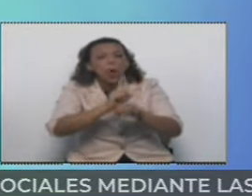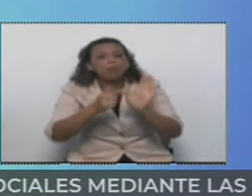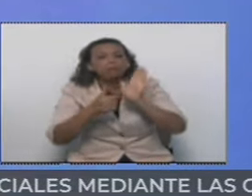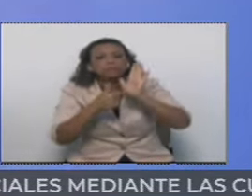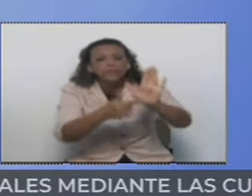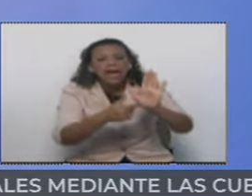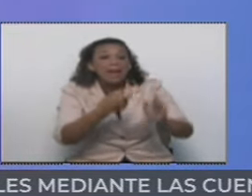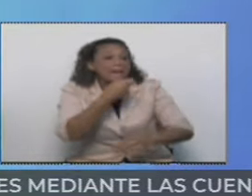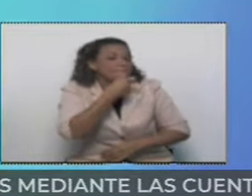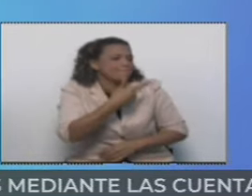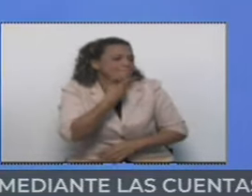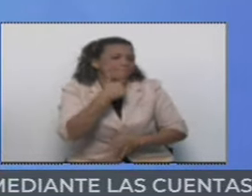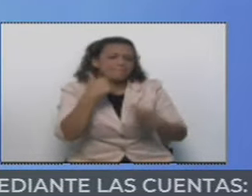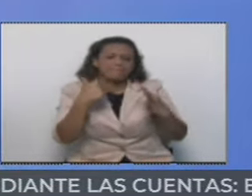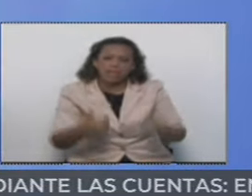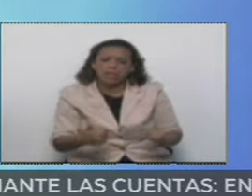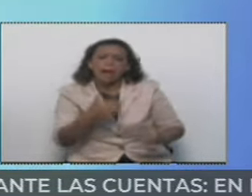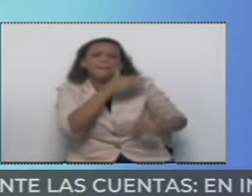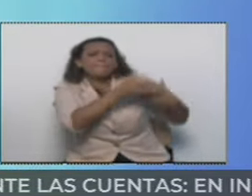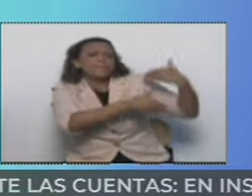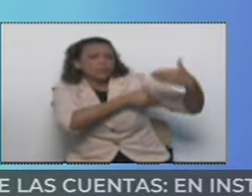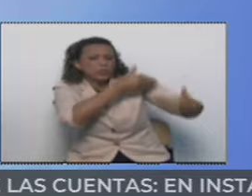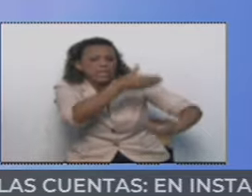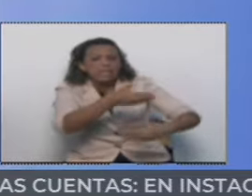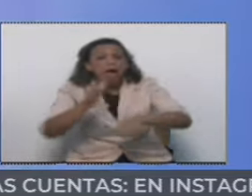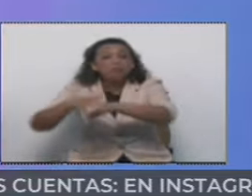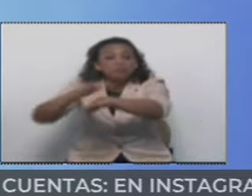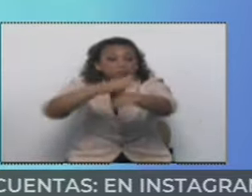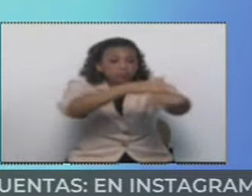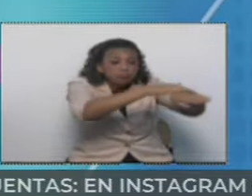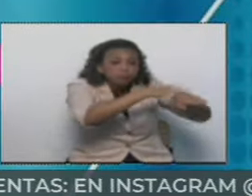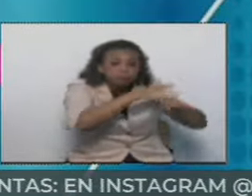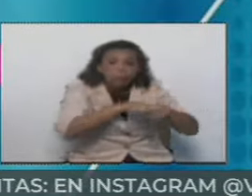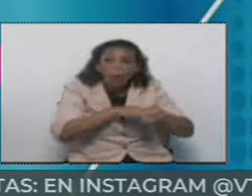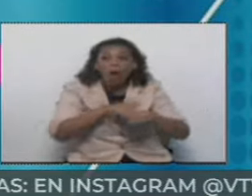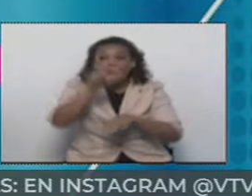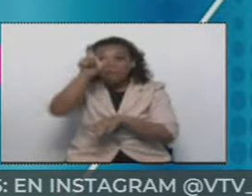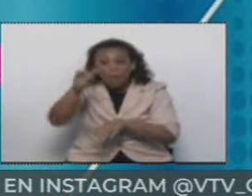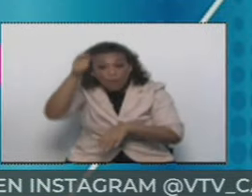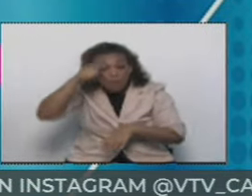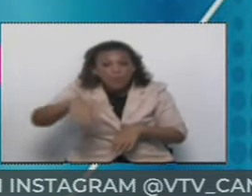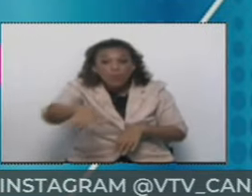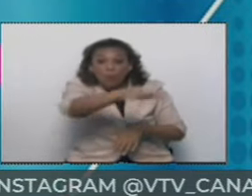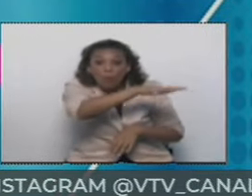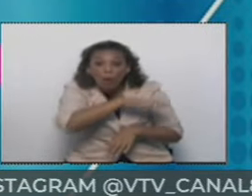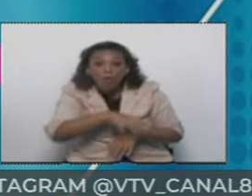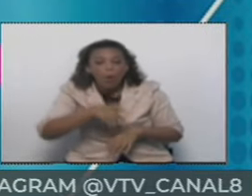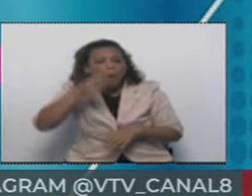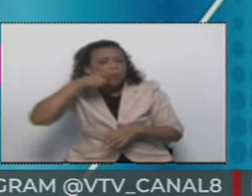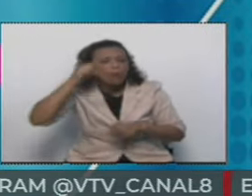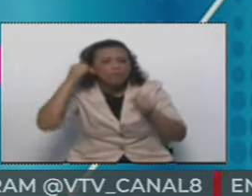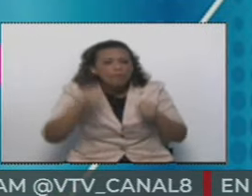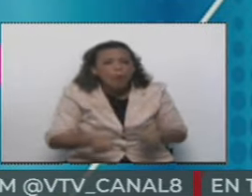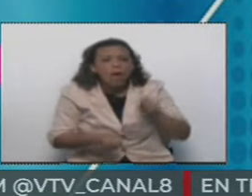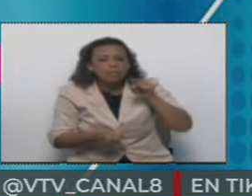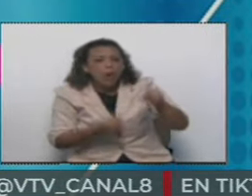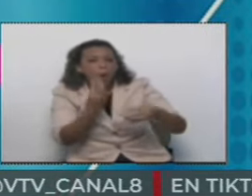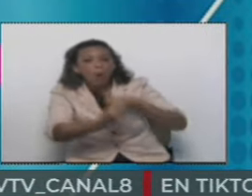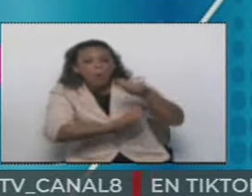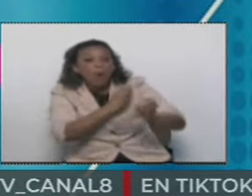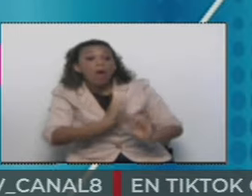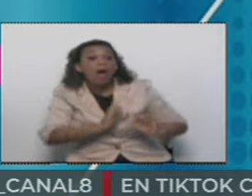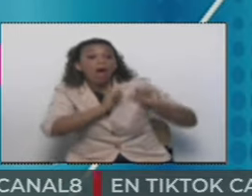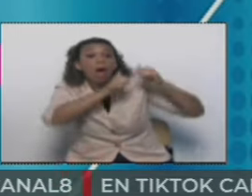la belleza que ha sido este proceso de convocatoria por usted a nuestro pueblo, a las bases populares y cómo se ha